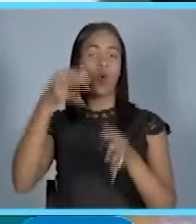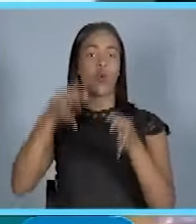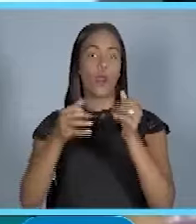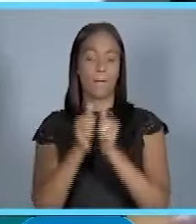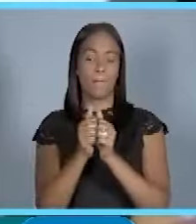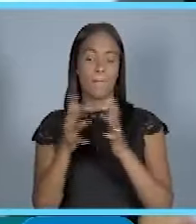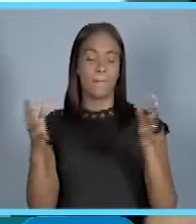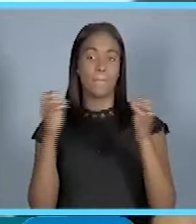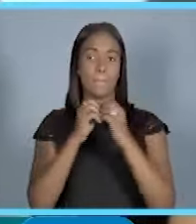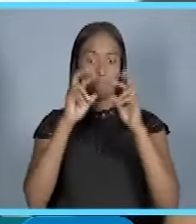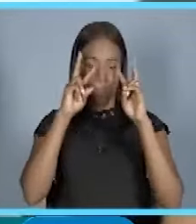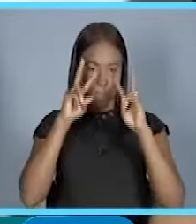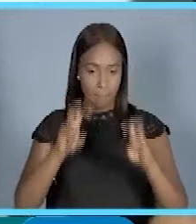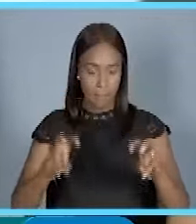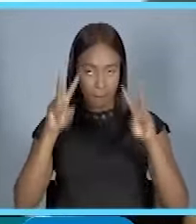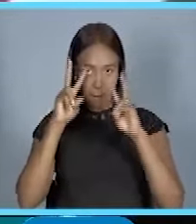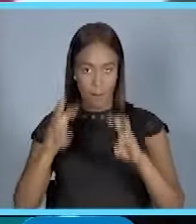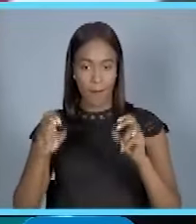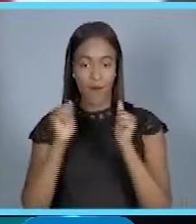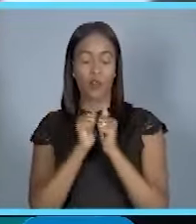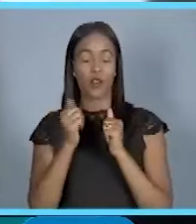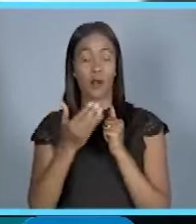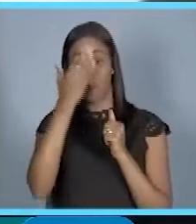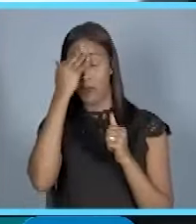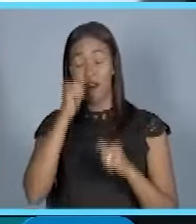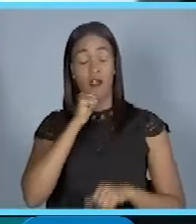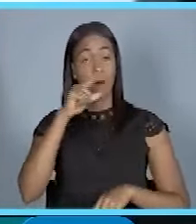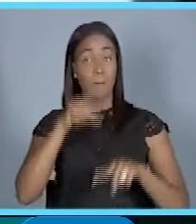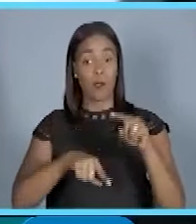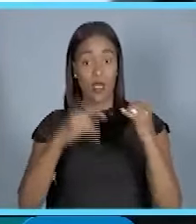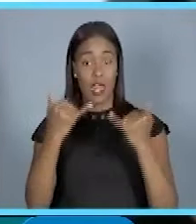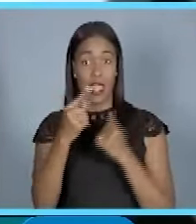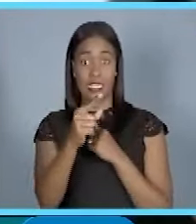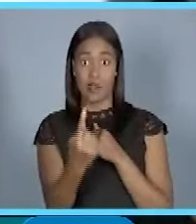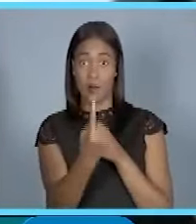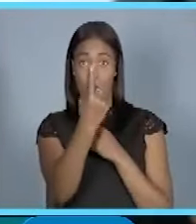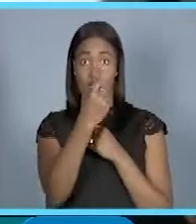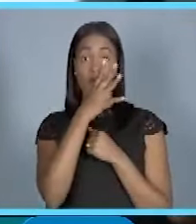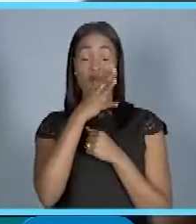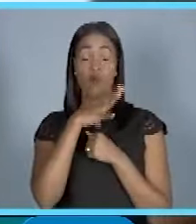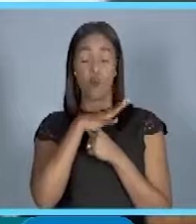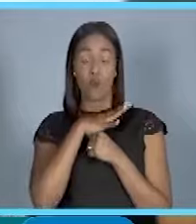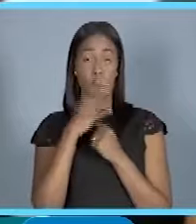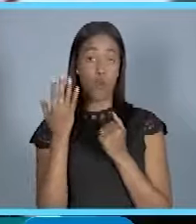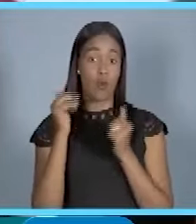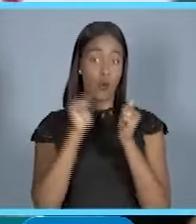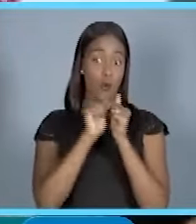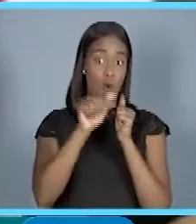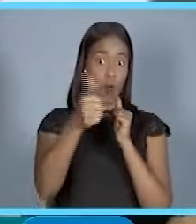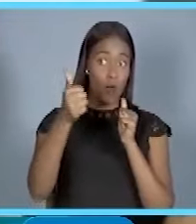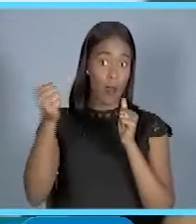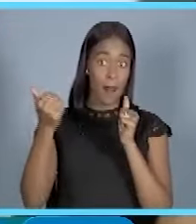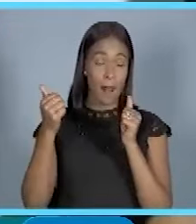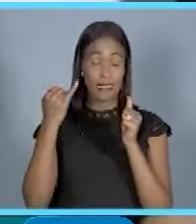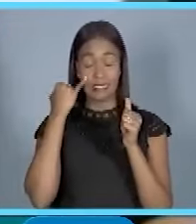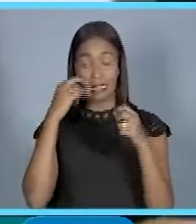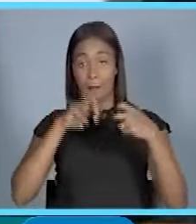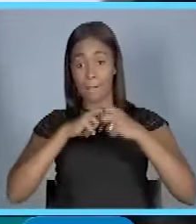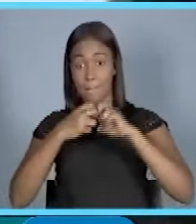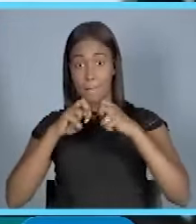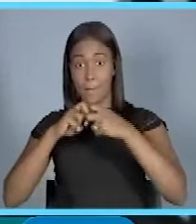las investigaciones, porque no es posible que esta sola persona, con algunos problemas,